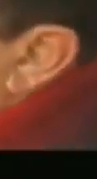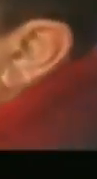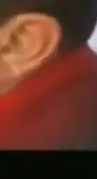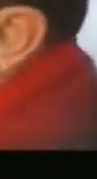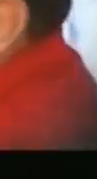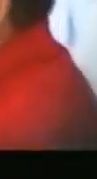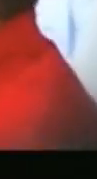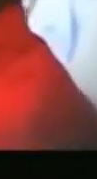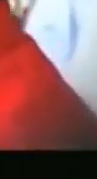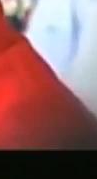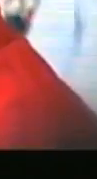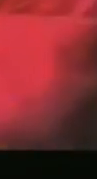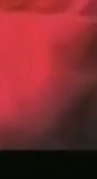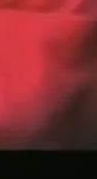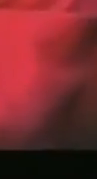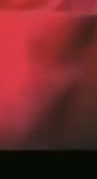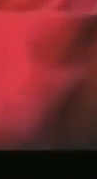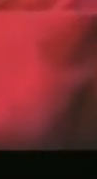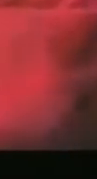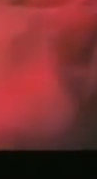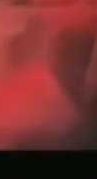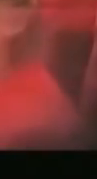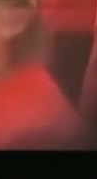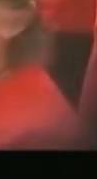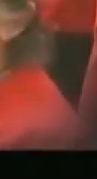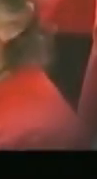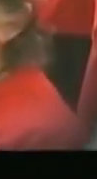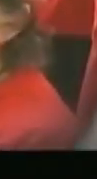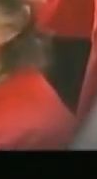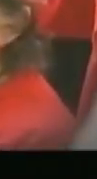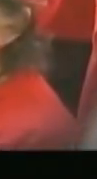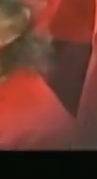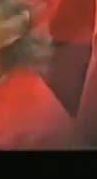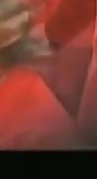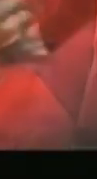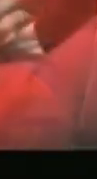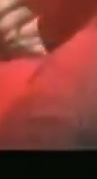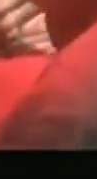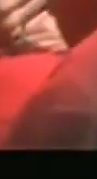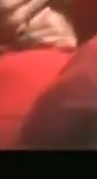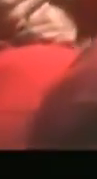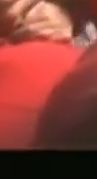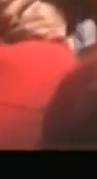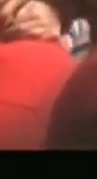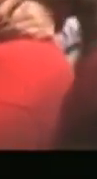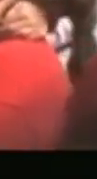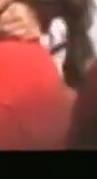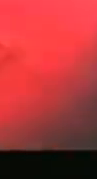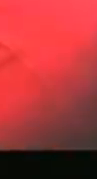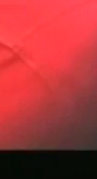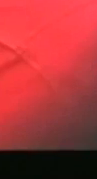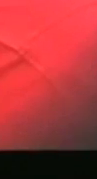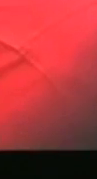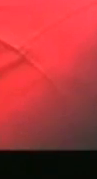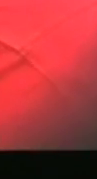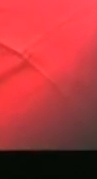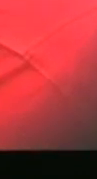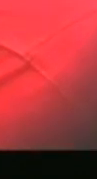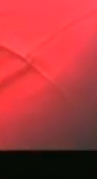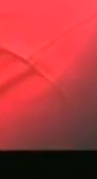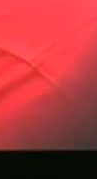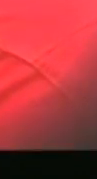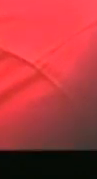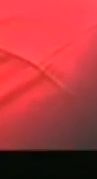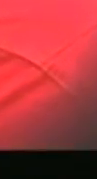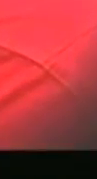estoy resuelto a que aceleremos la inclusión y que se acabe la exclusión y la injusticia en Venezuela ahora